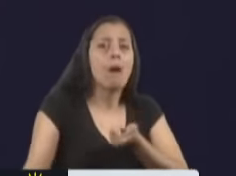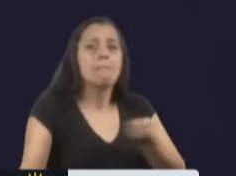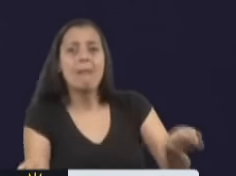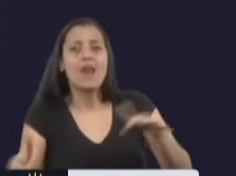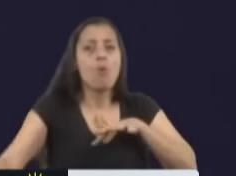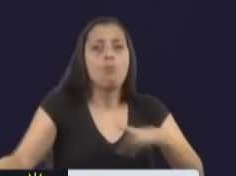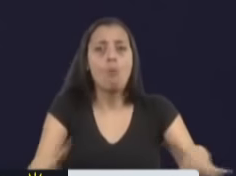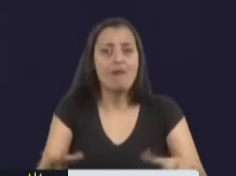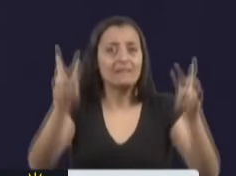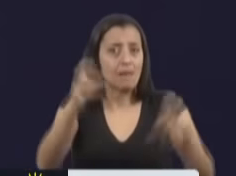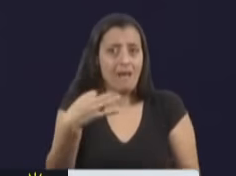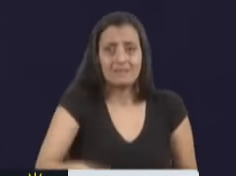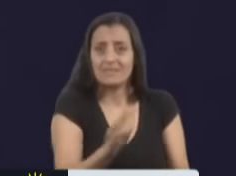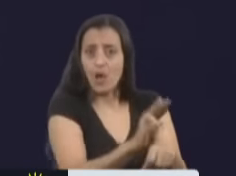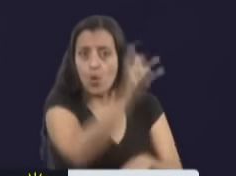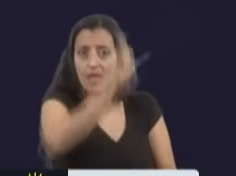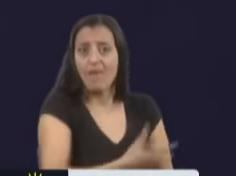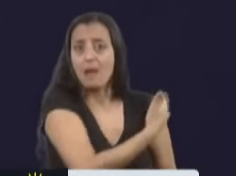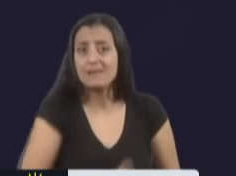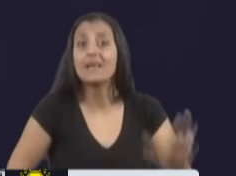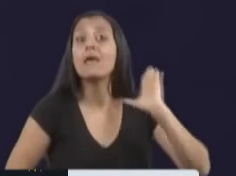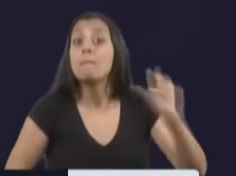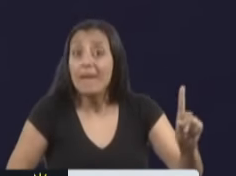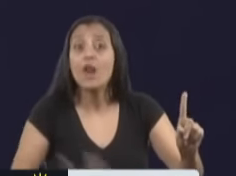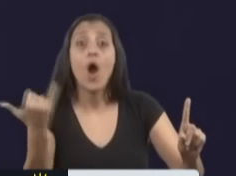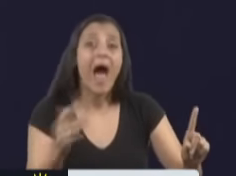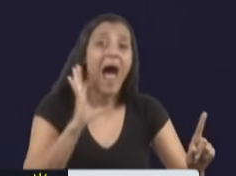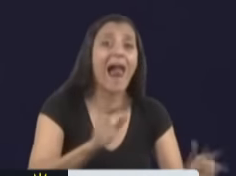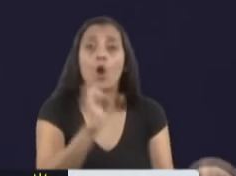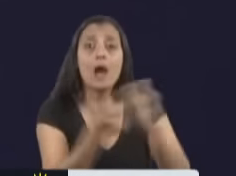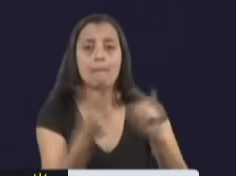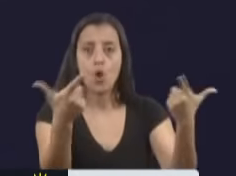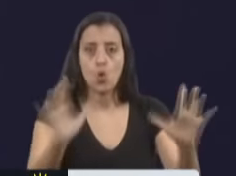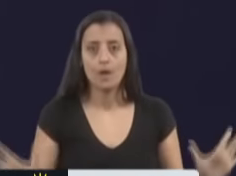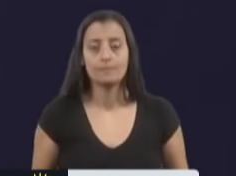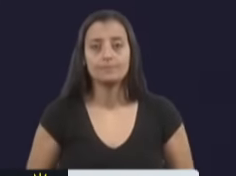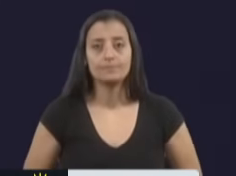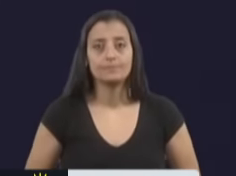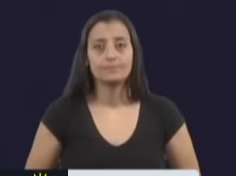pero eso no implica que haya habido algún cambio de fondo en la seguridad del presidente